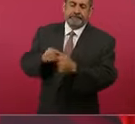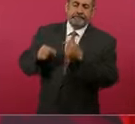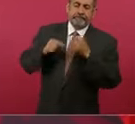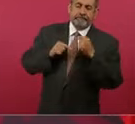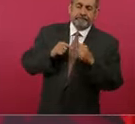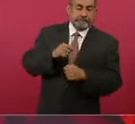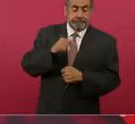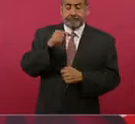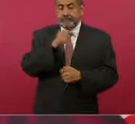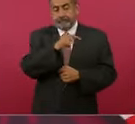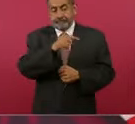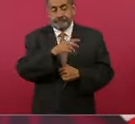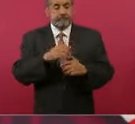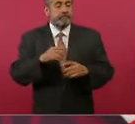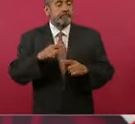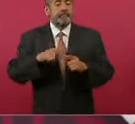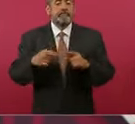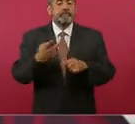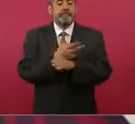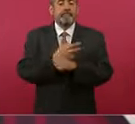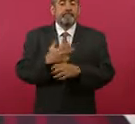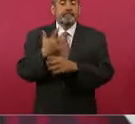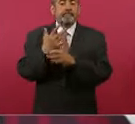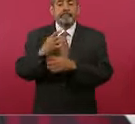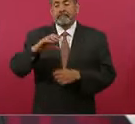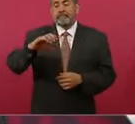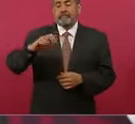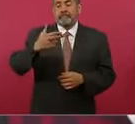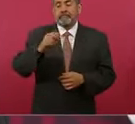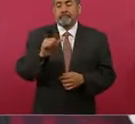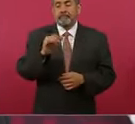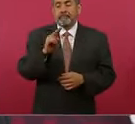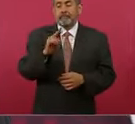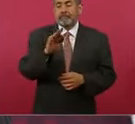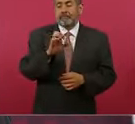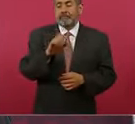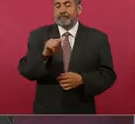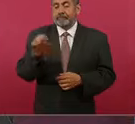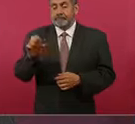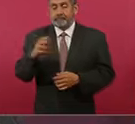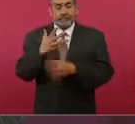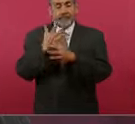aquí, de Chaufet,